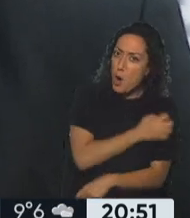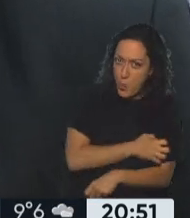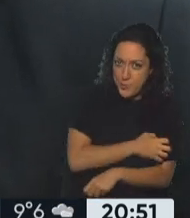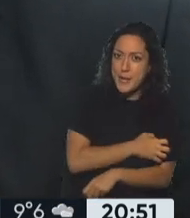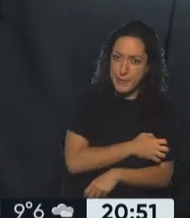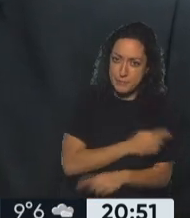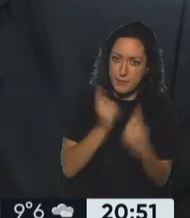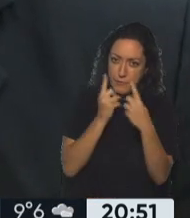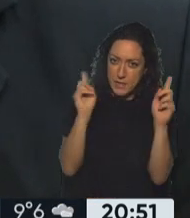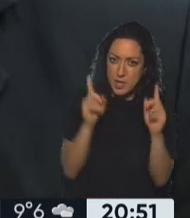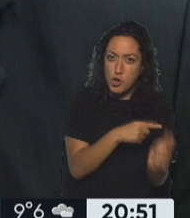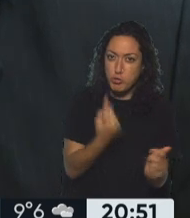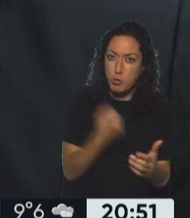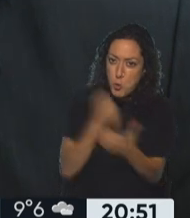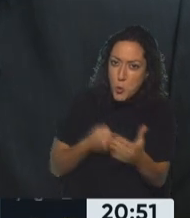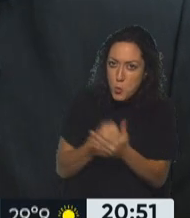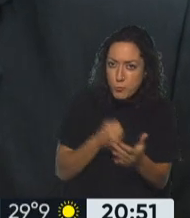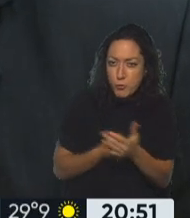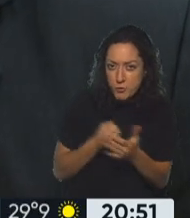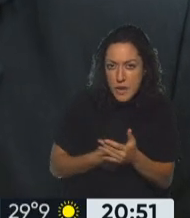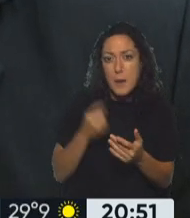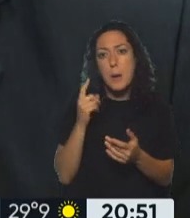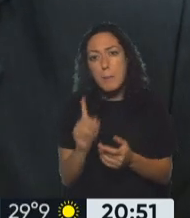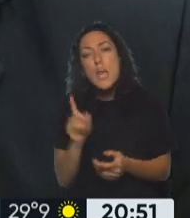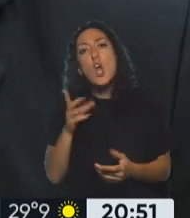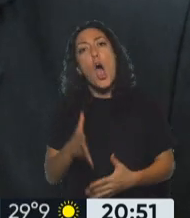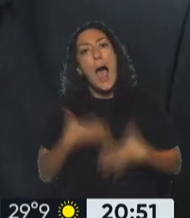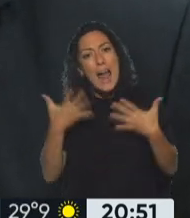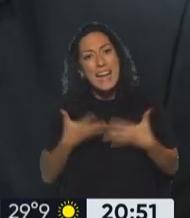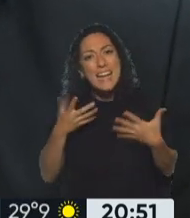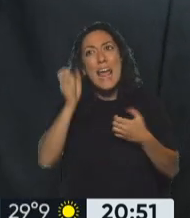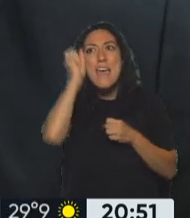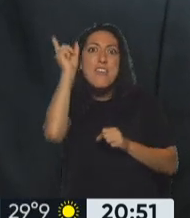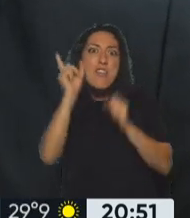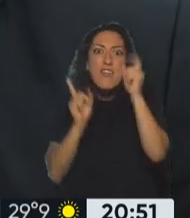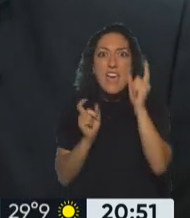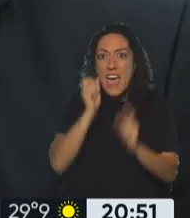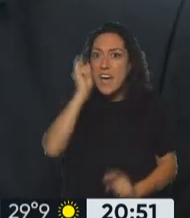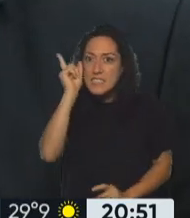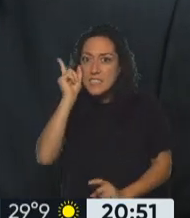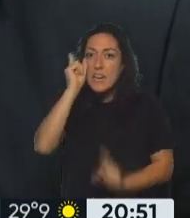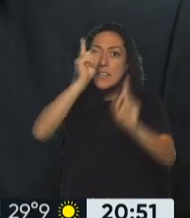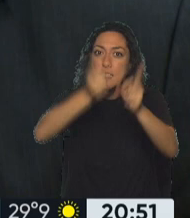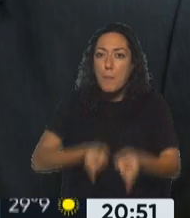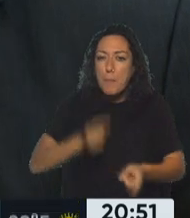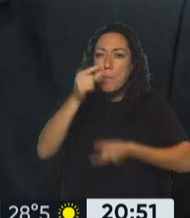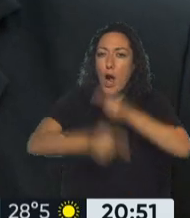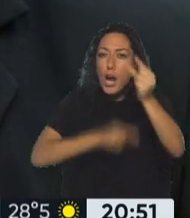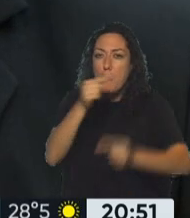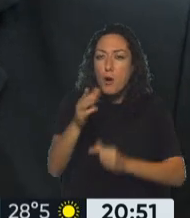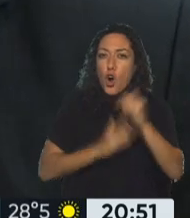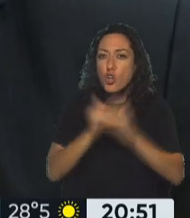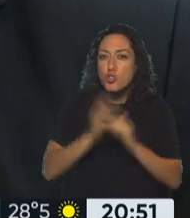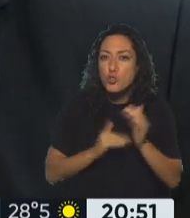tenemos que luchar siempre contra eso pero con alegría con con ideas con y agradecer que existe